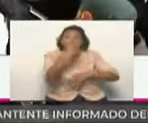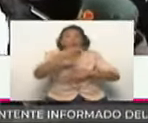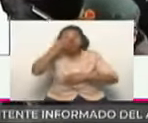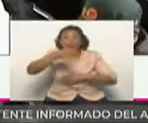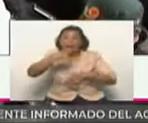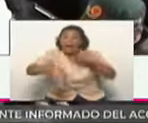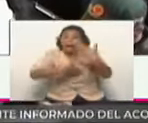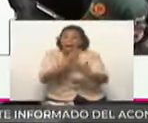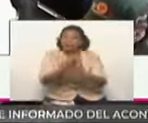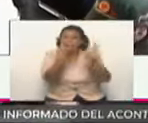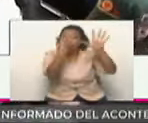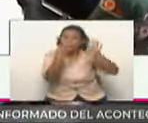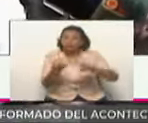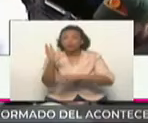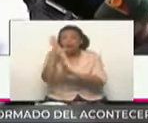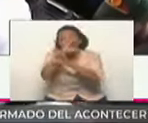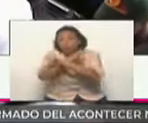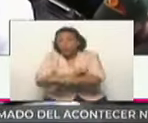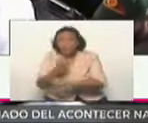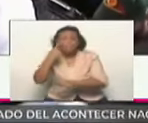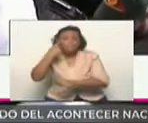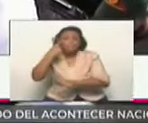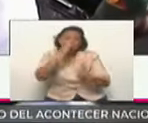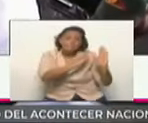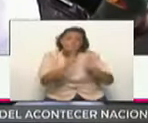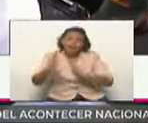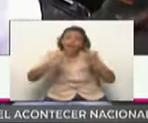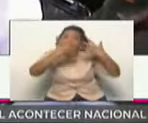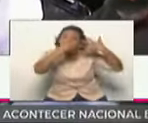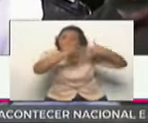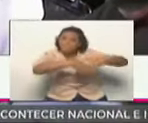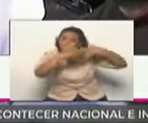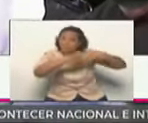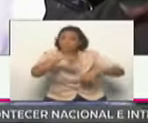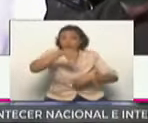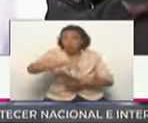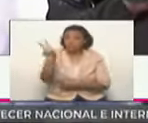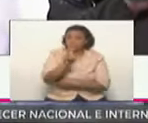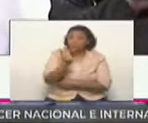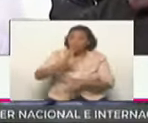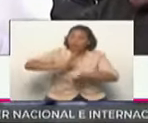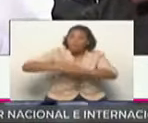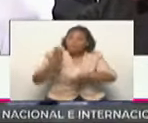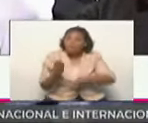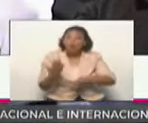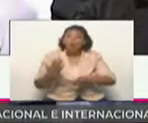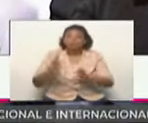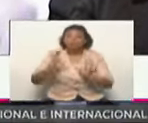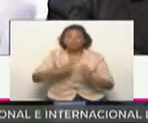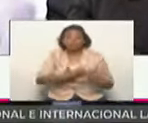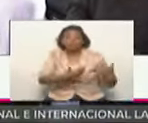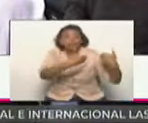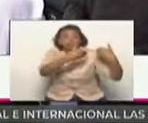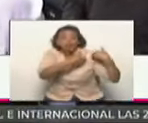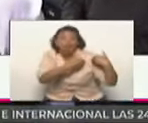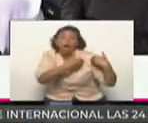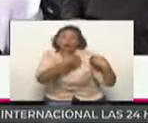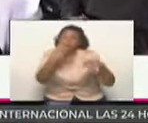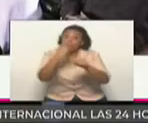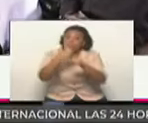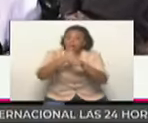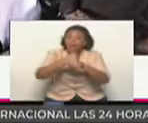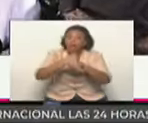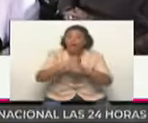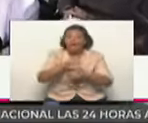4 de la tarde como hasta las 8 de la noche revisando el plan industrial, porque la labor exportadora